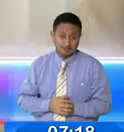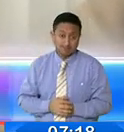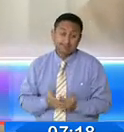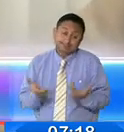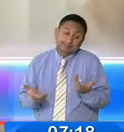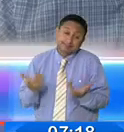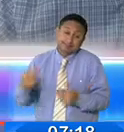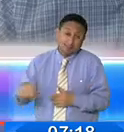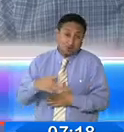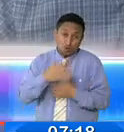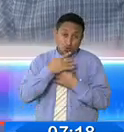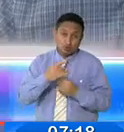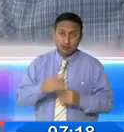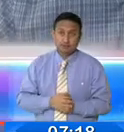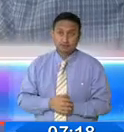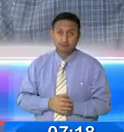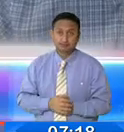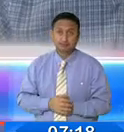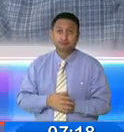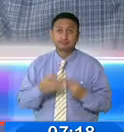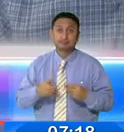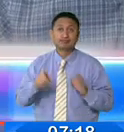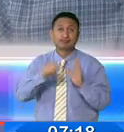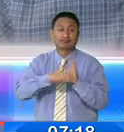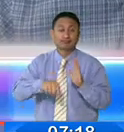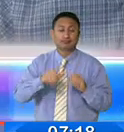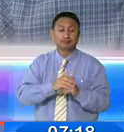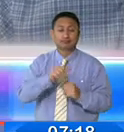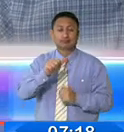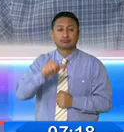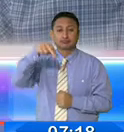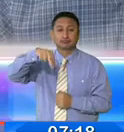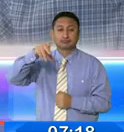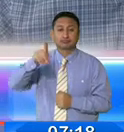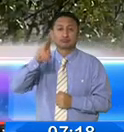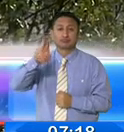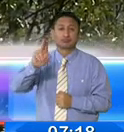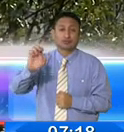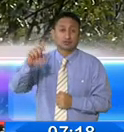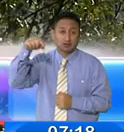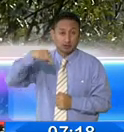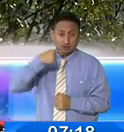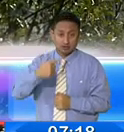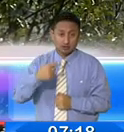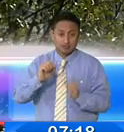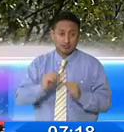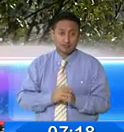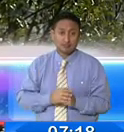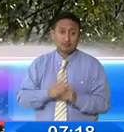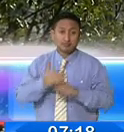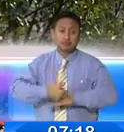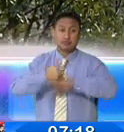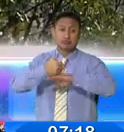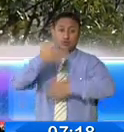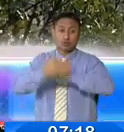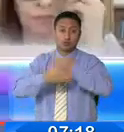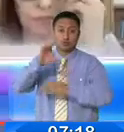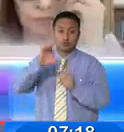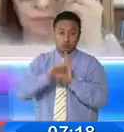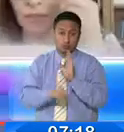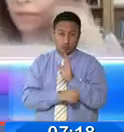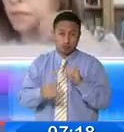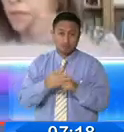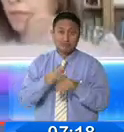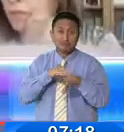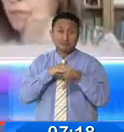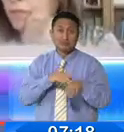les guste. Entonces, pero el también abogado André Benavides manifiesta que hay antecedentes de pronunciamientos de la Corte Constitucional que respaldan lo hecho en